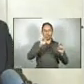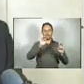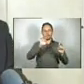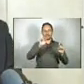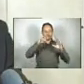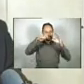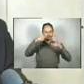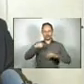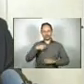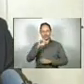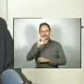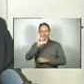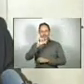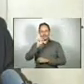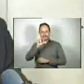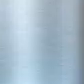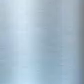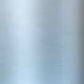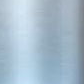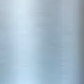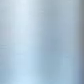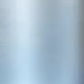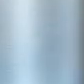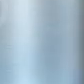Iliana Leiva, Noticiero Hechos.